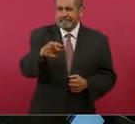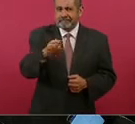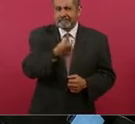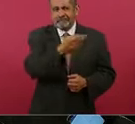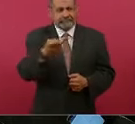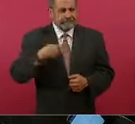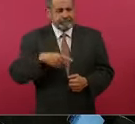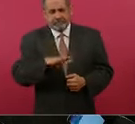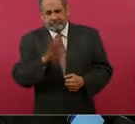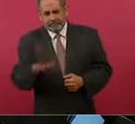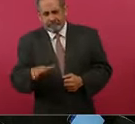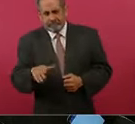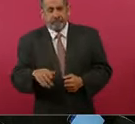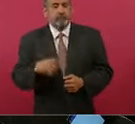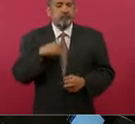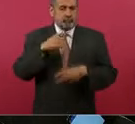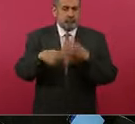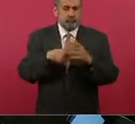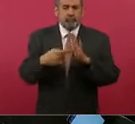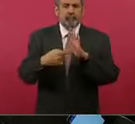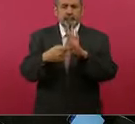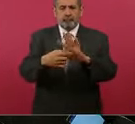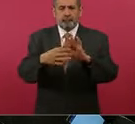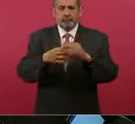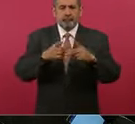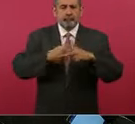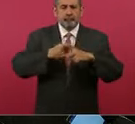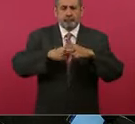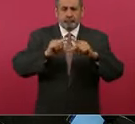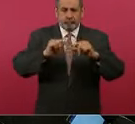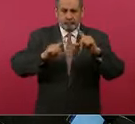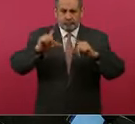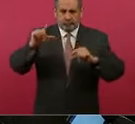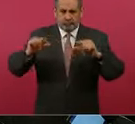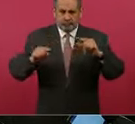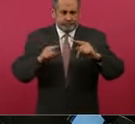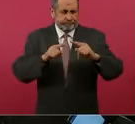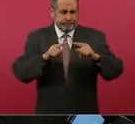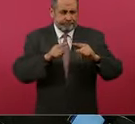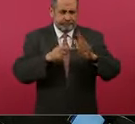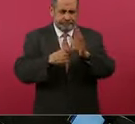muertos. Les voy a mostrar una gráfica